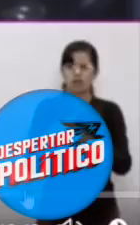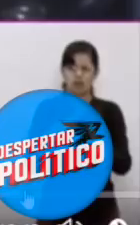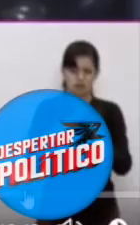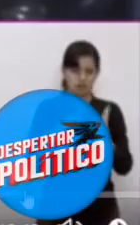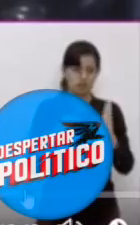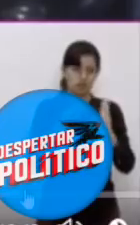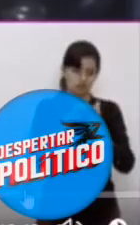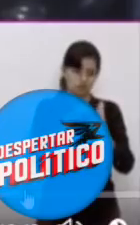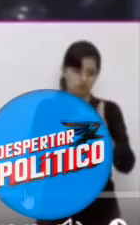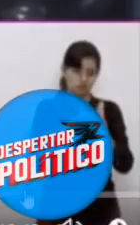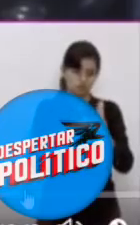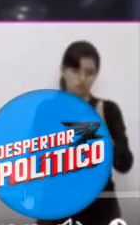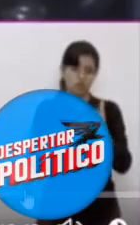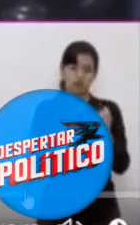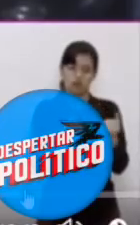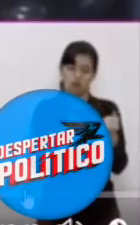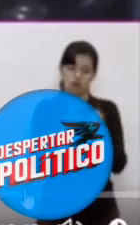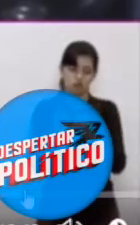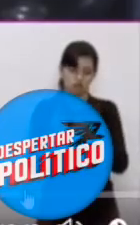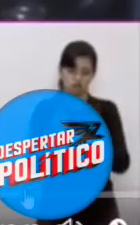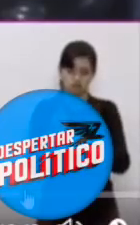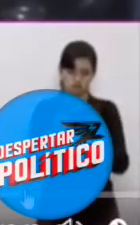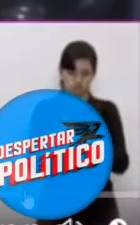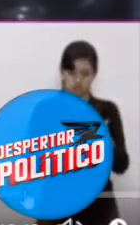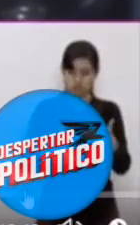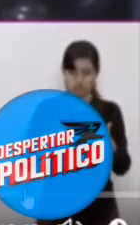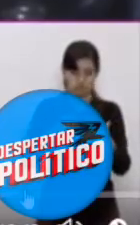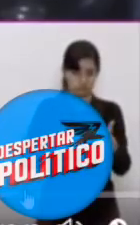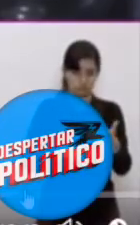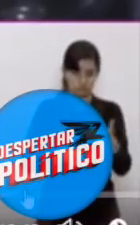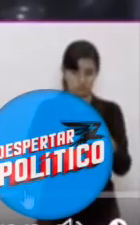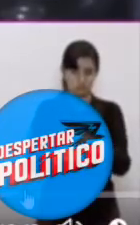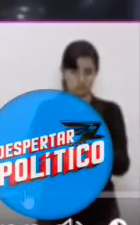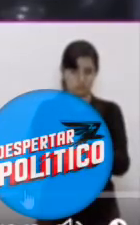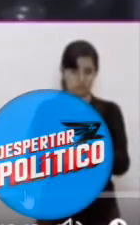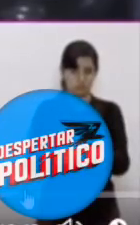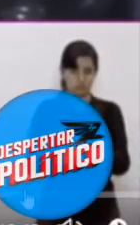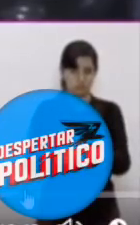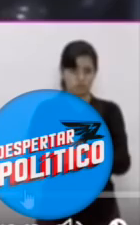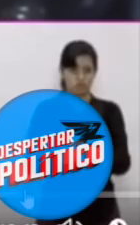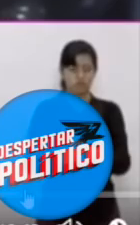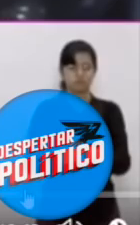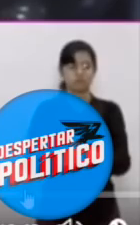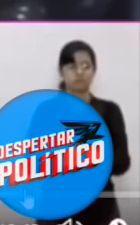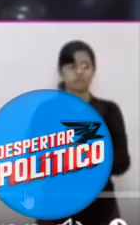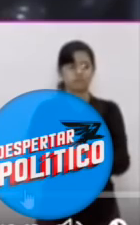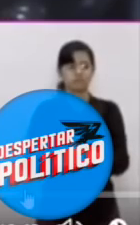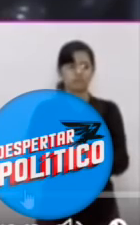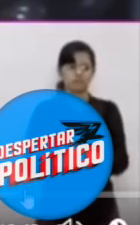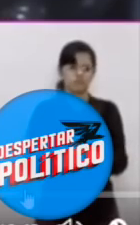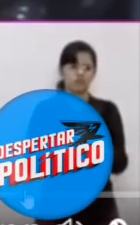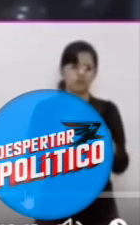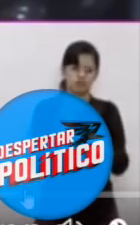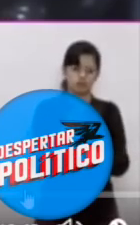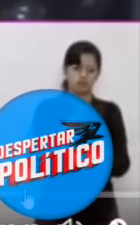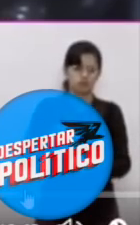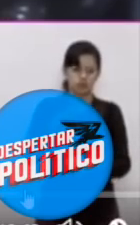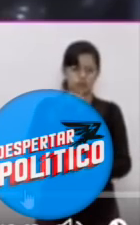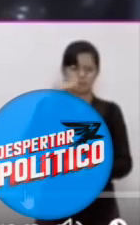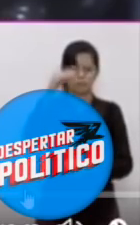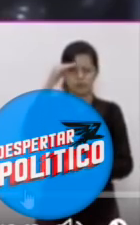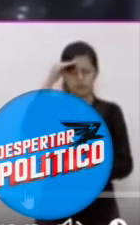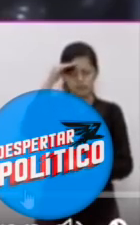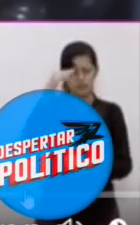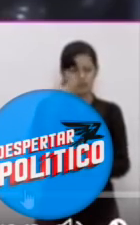registro no hemos llegado nunca más que por razones de que no superen ese umbral pero empecemos a pensar entonces